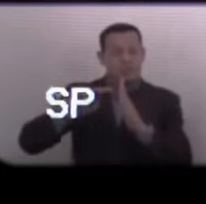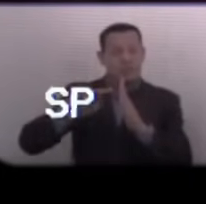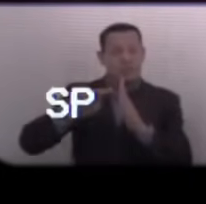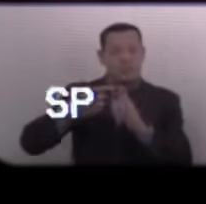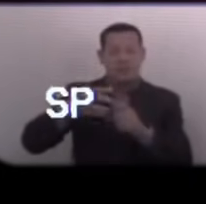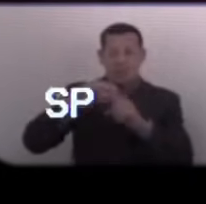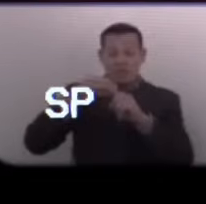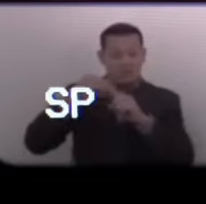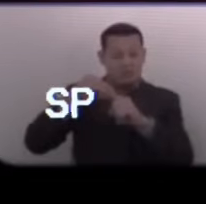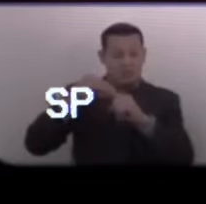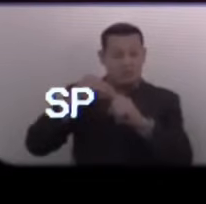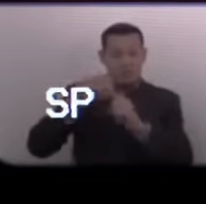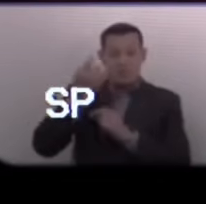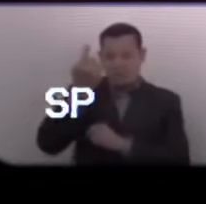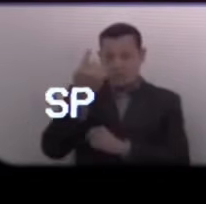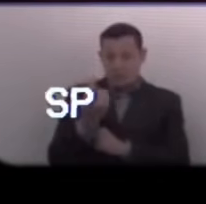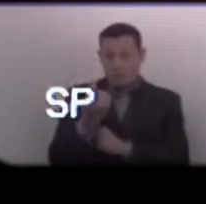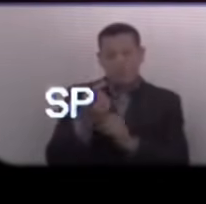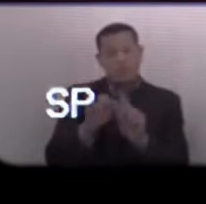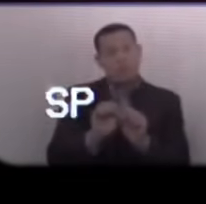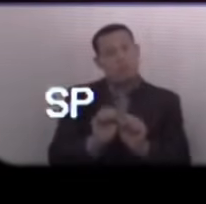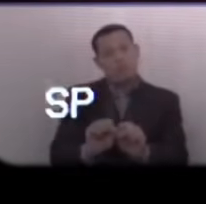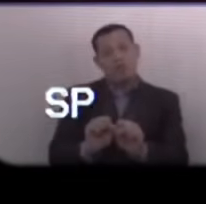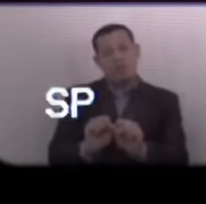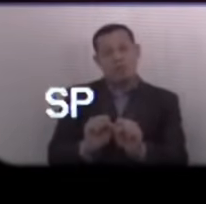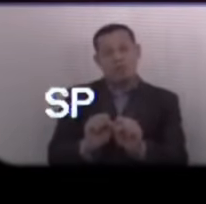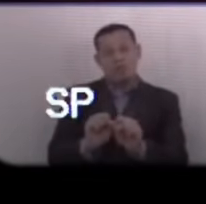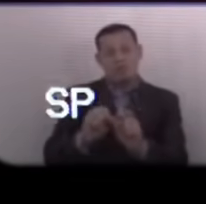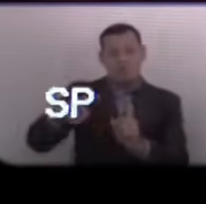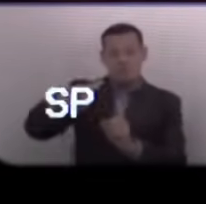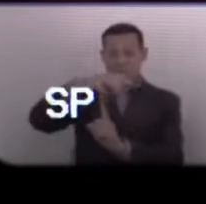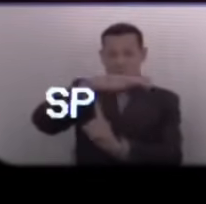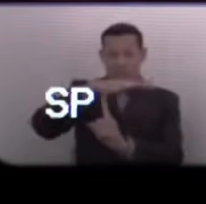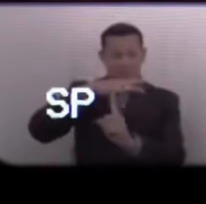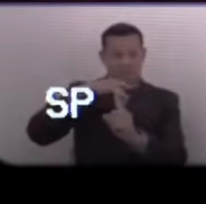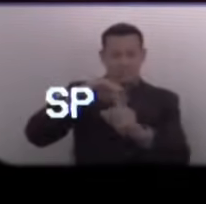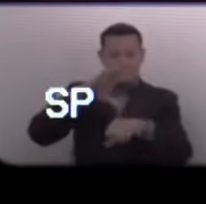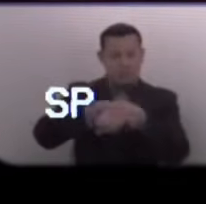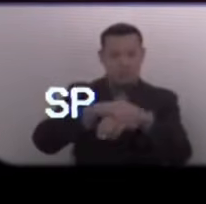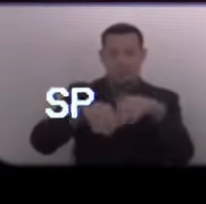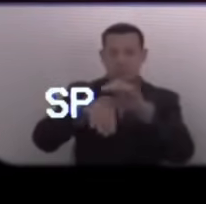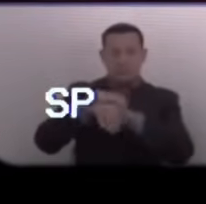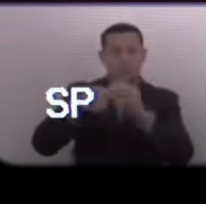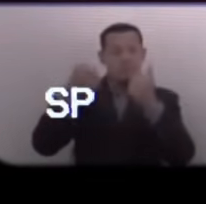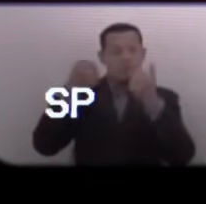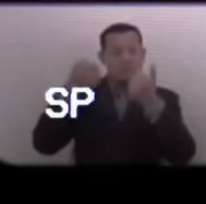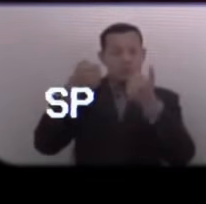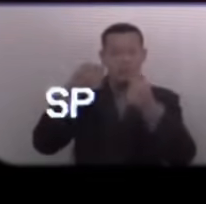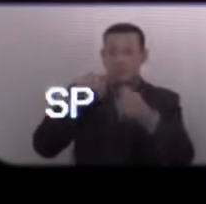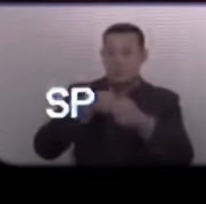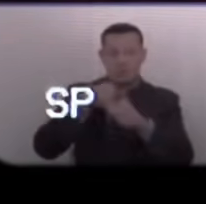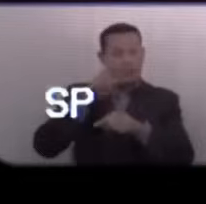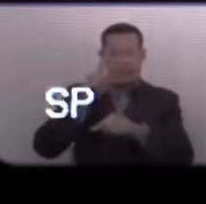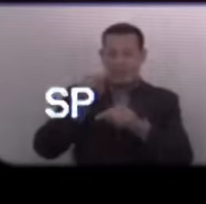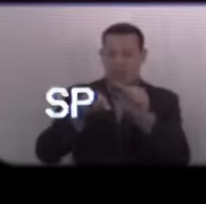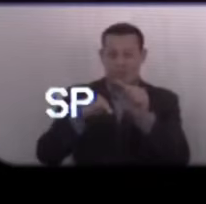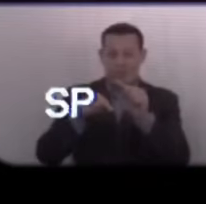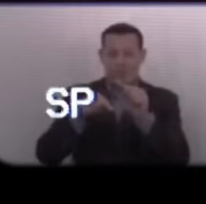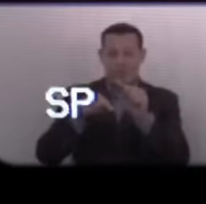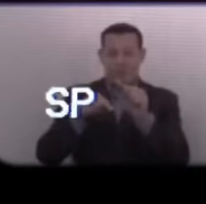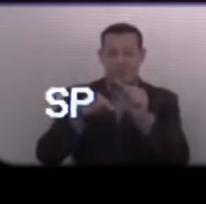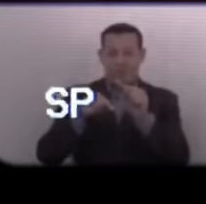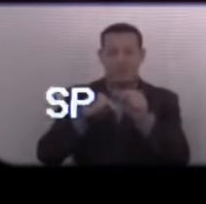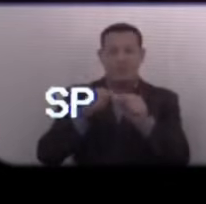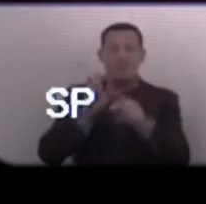en especial de las personas que han muerto en el contexto de las detenciones, porque yo no puedo dejar pasar